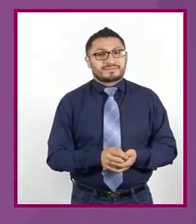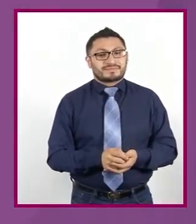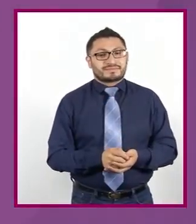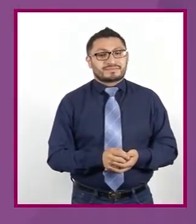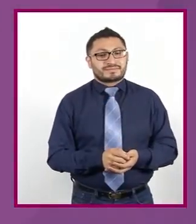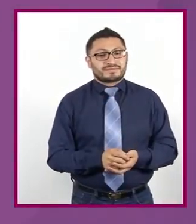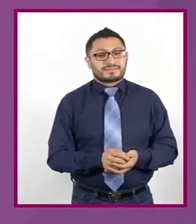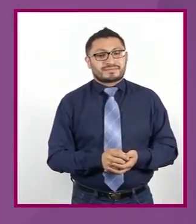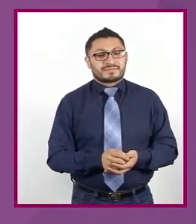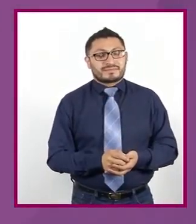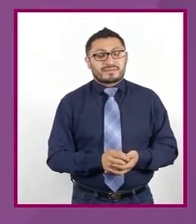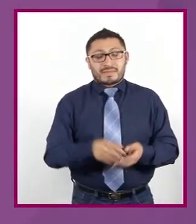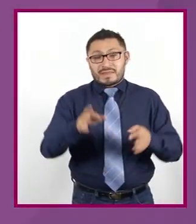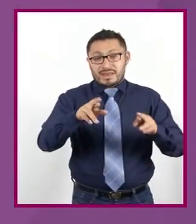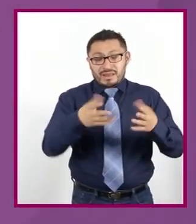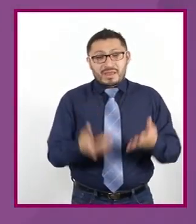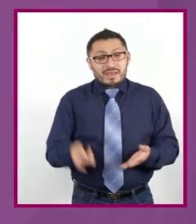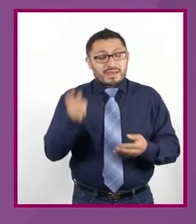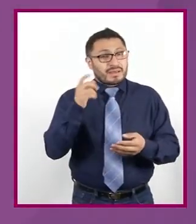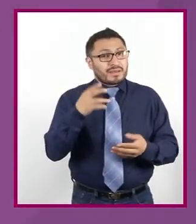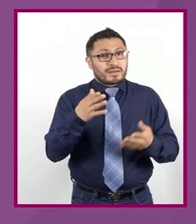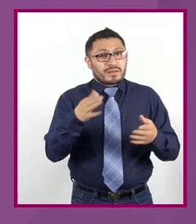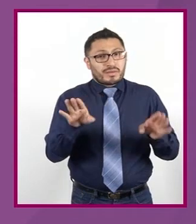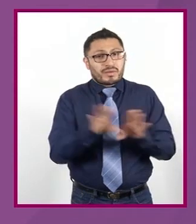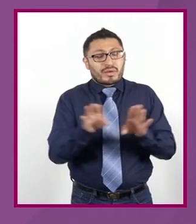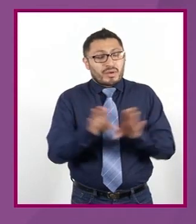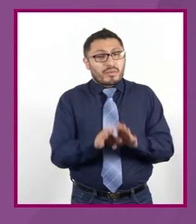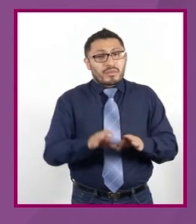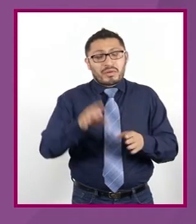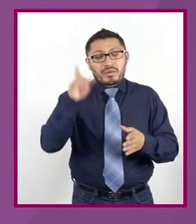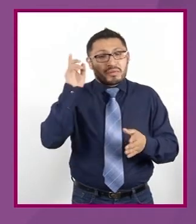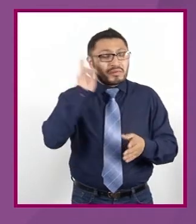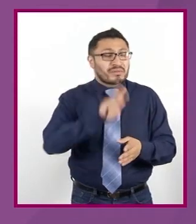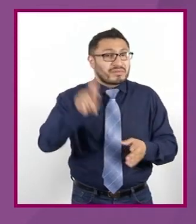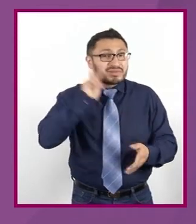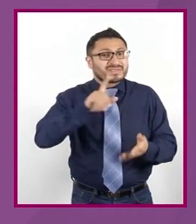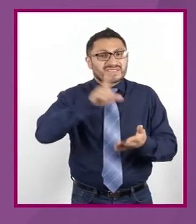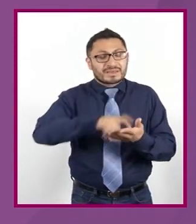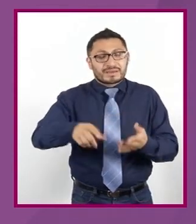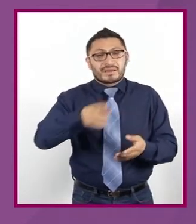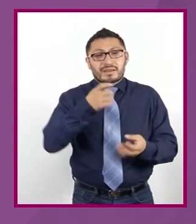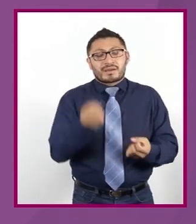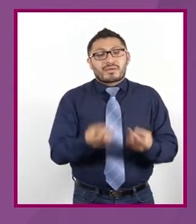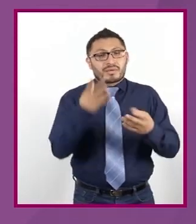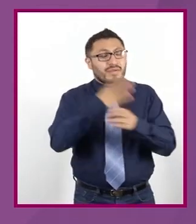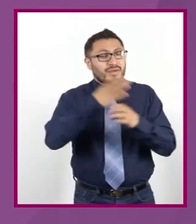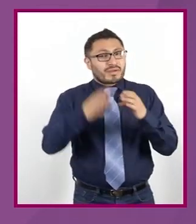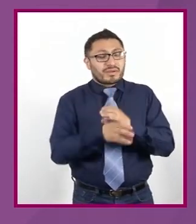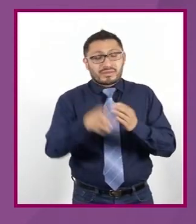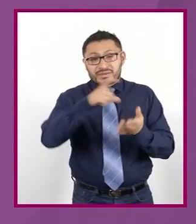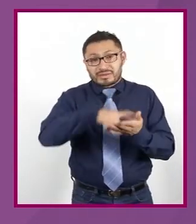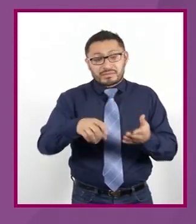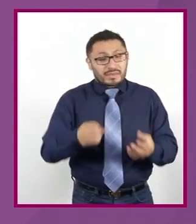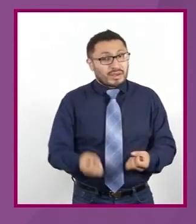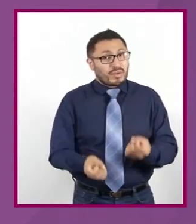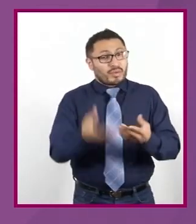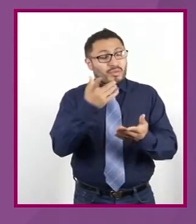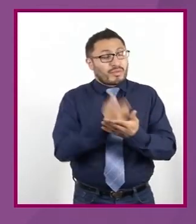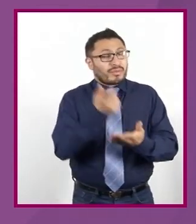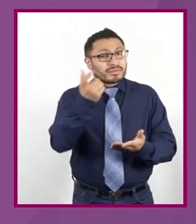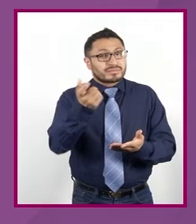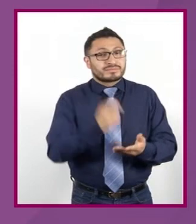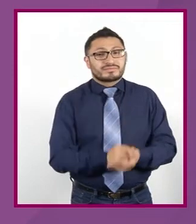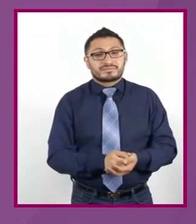El recibo nota comprobante de compra precisa qué artículos fueron comprados, la cantidad total